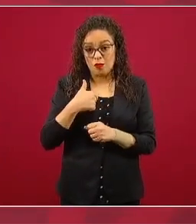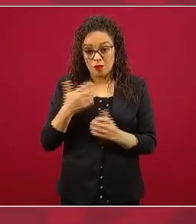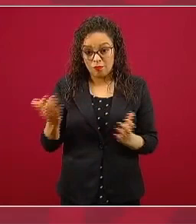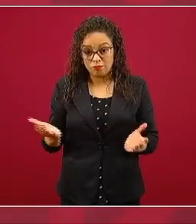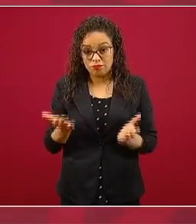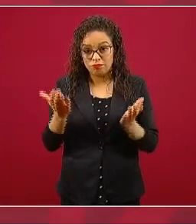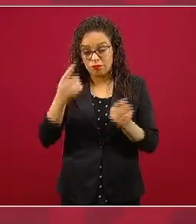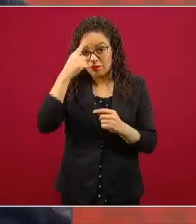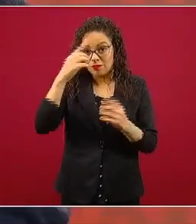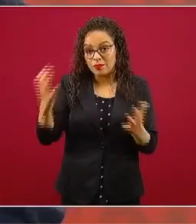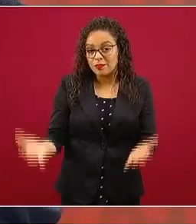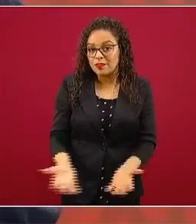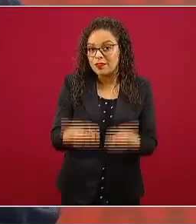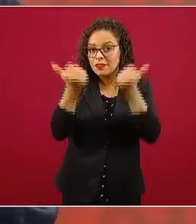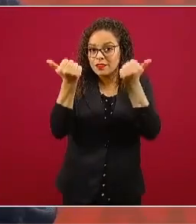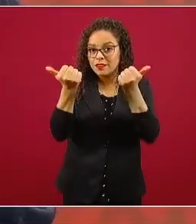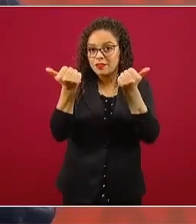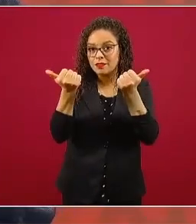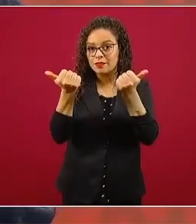lo dejaron en ruina,